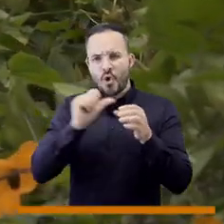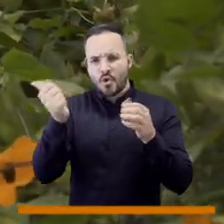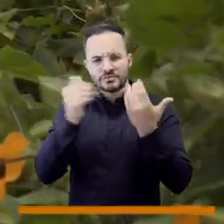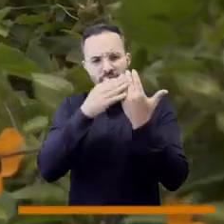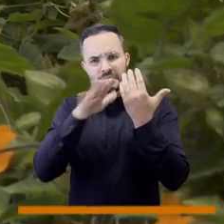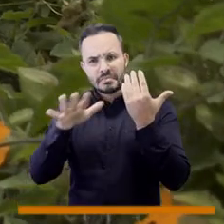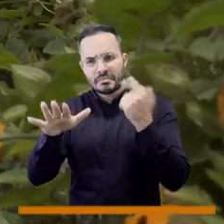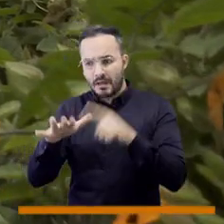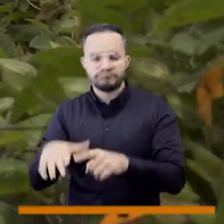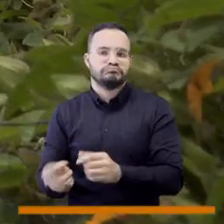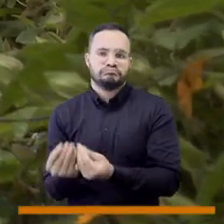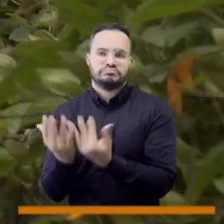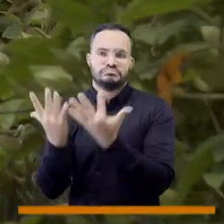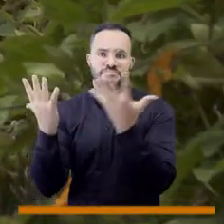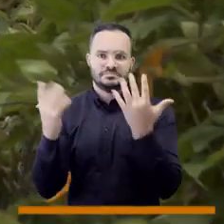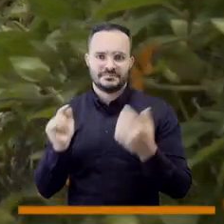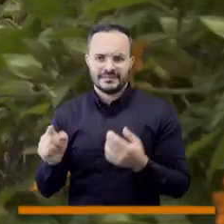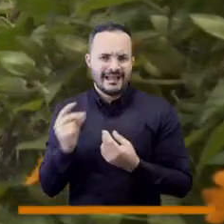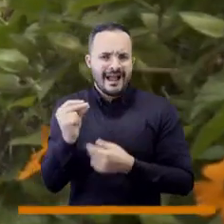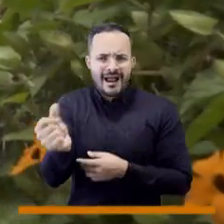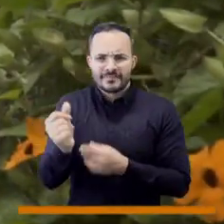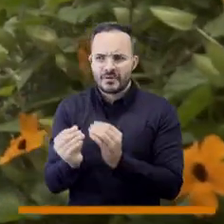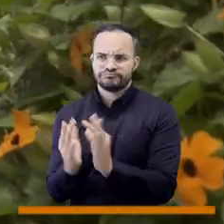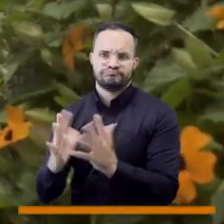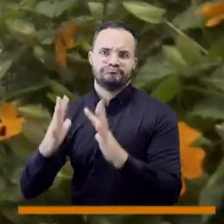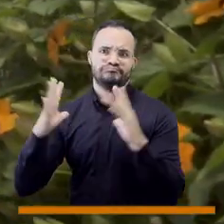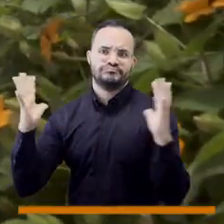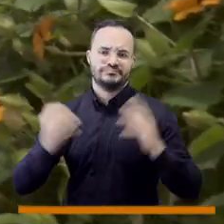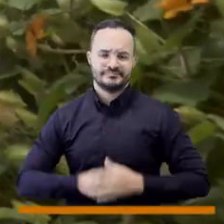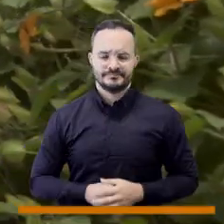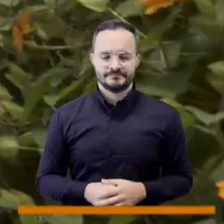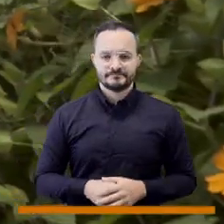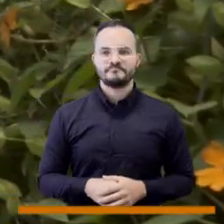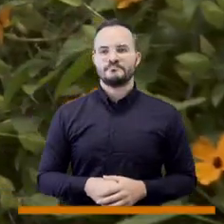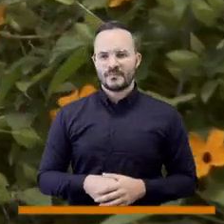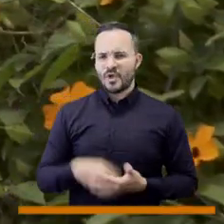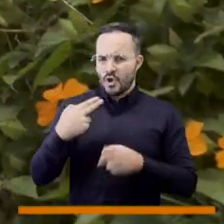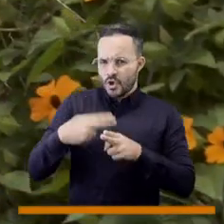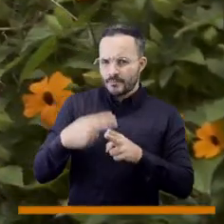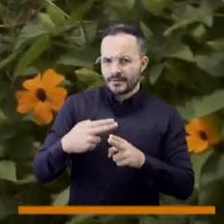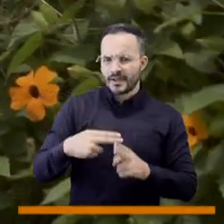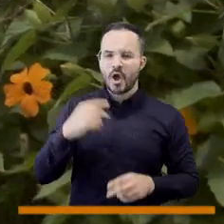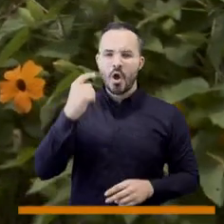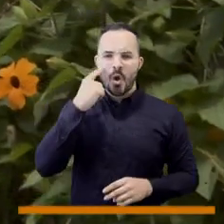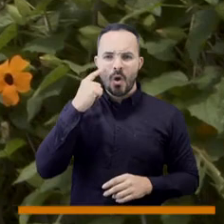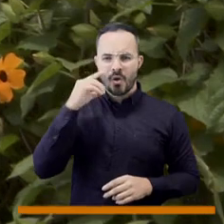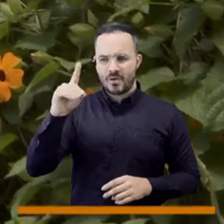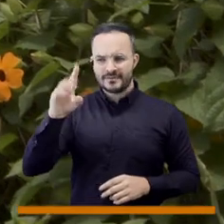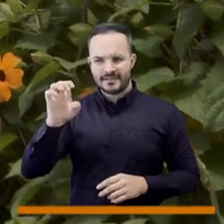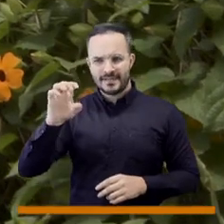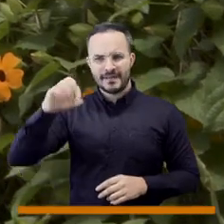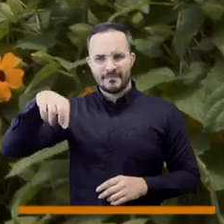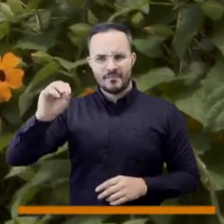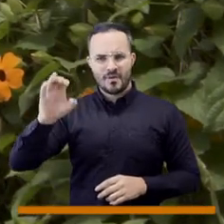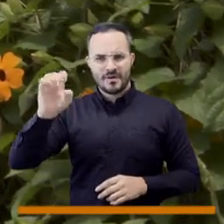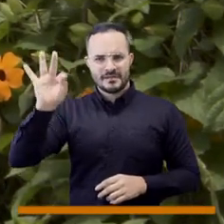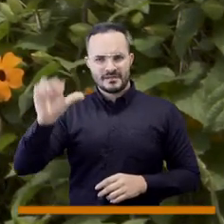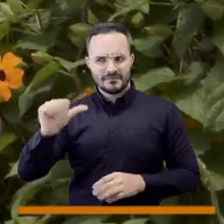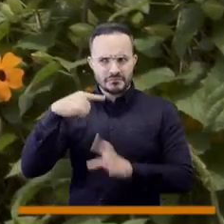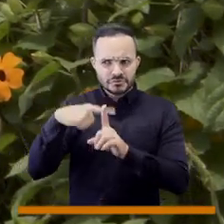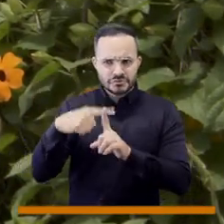coloniza muy rápidamente los lugares donde ha sido introducida y este ojo de poeta sirve de pronto para